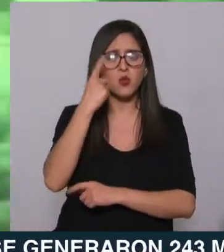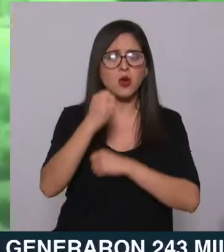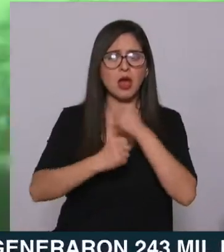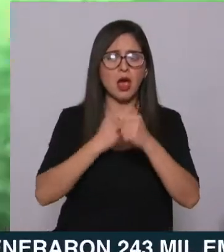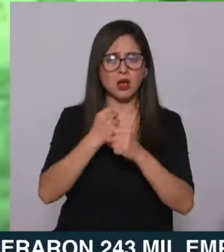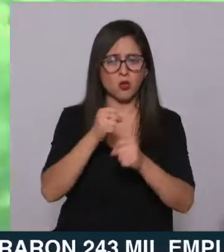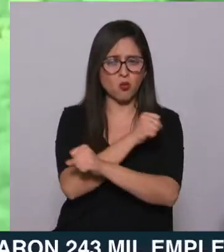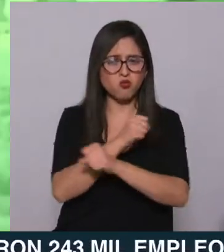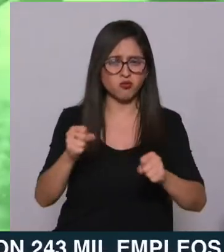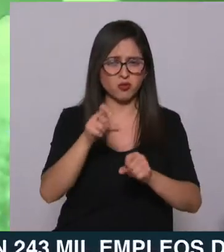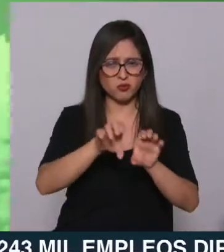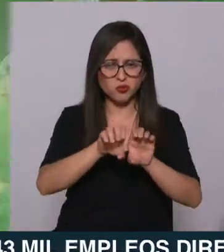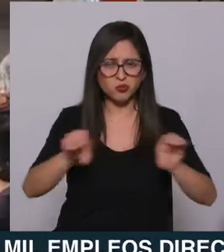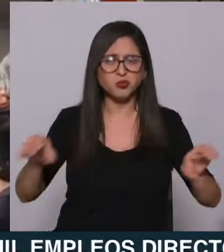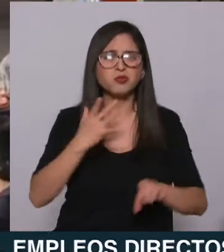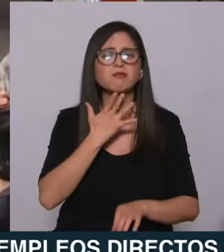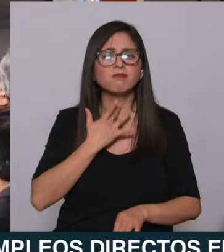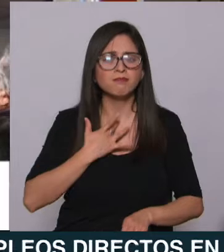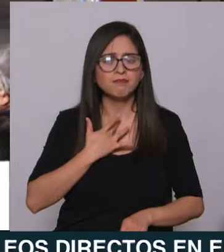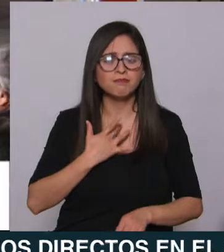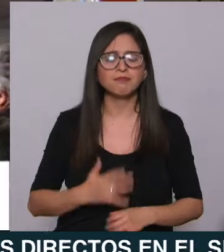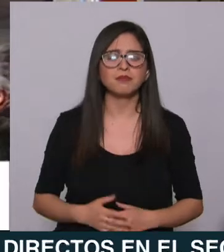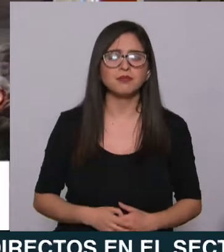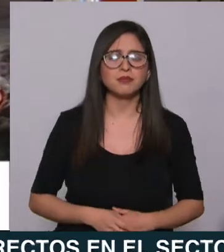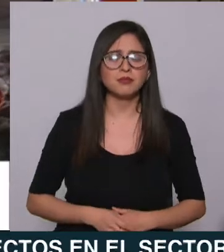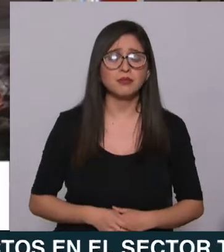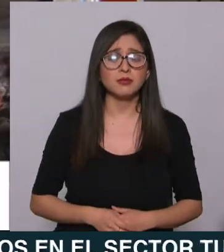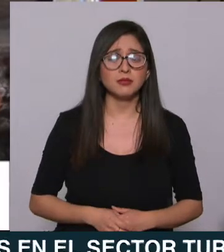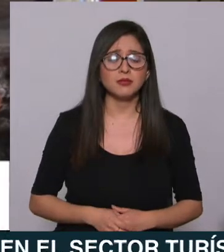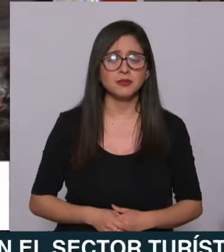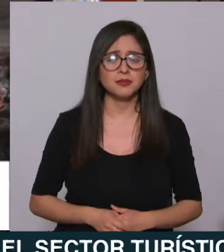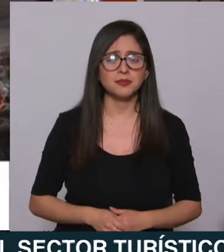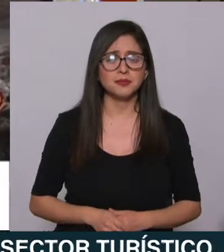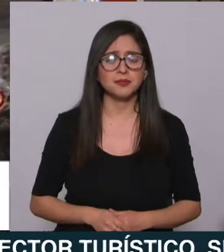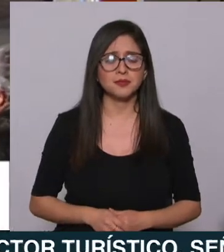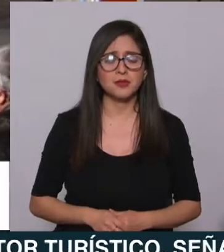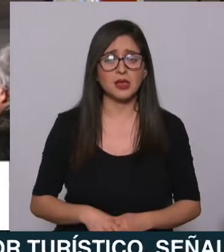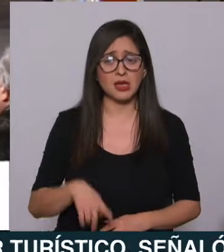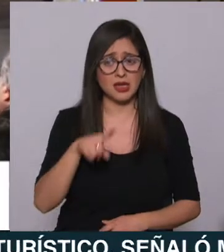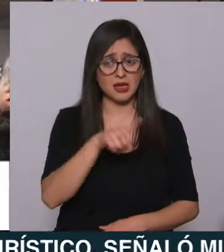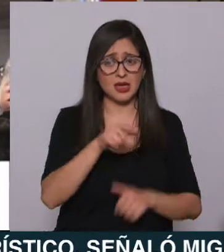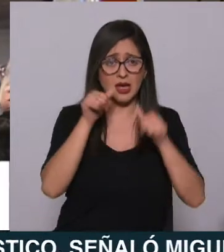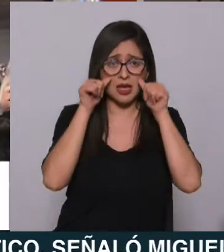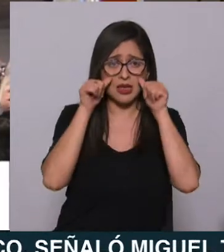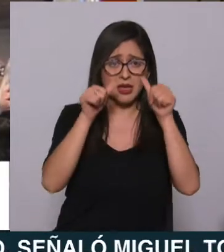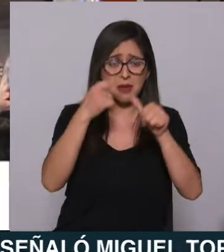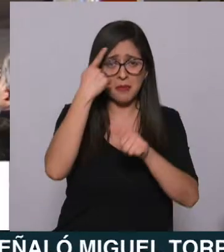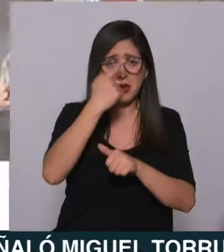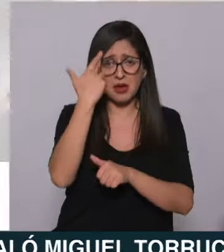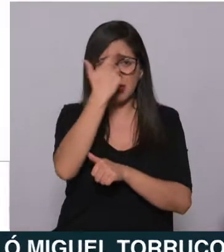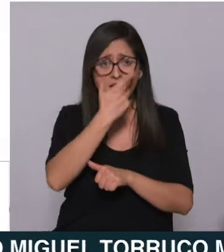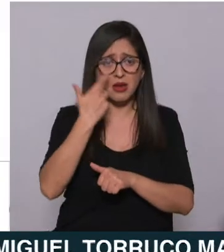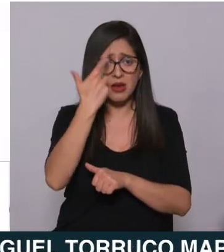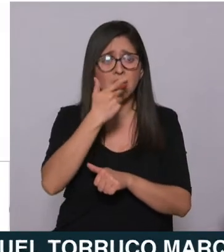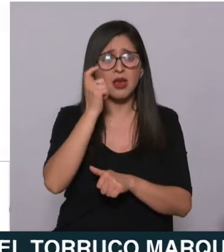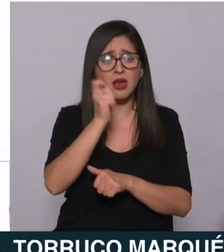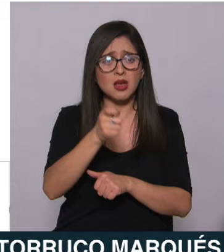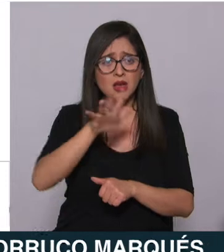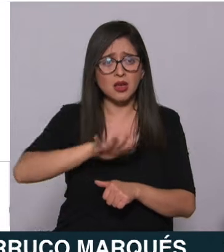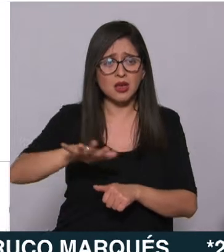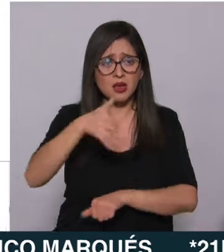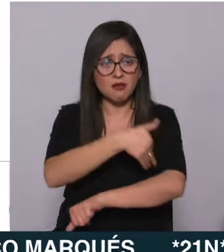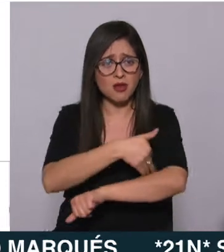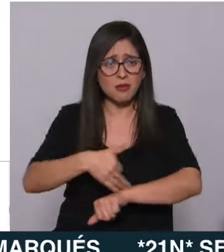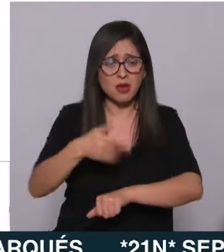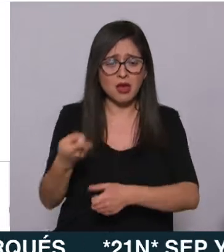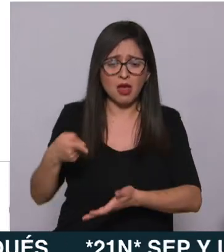en un ducto. En primer lugar, se atendió para que se pudiera verificar y llevar a cabo un registro de los familiares que